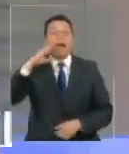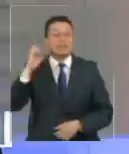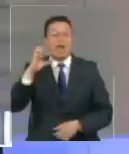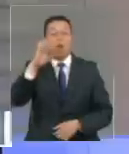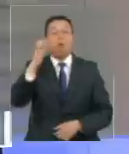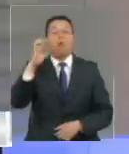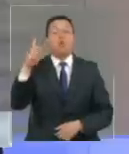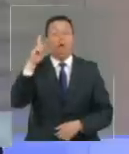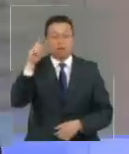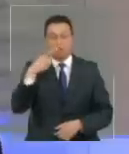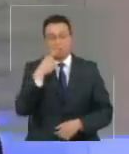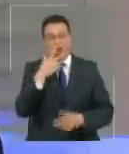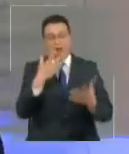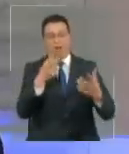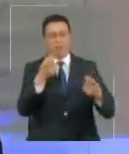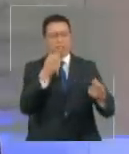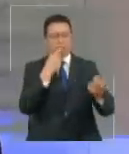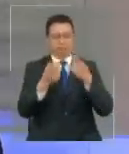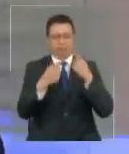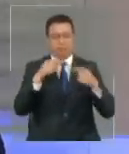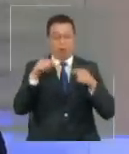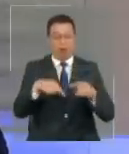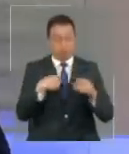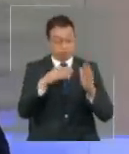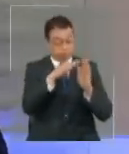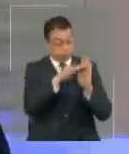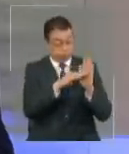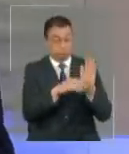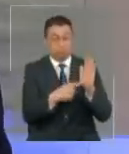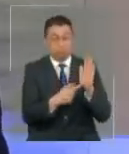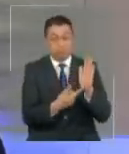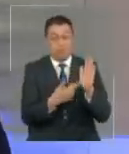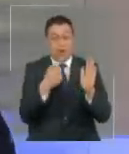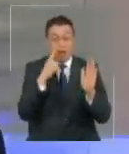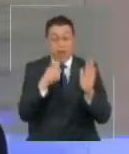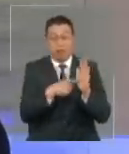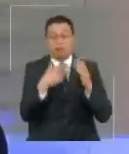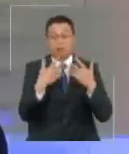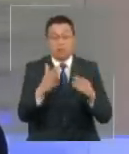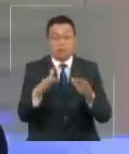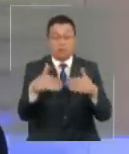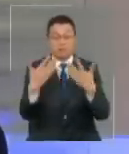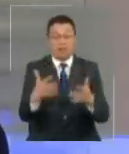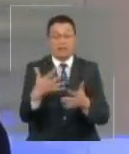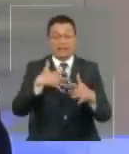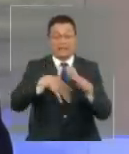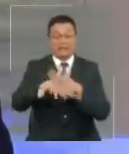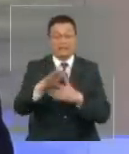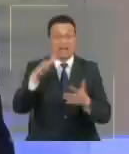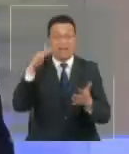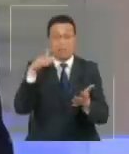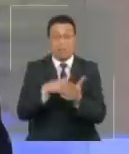medida populista. Yo tengo los datos y efectivamente cuando uno dice, mira, hemos entregado